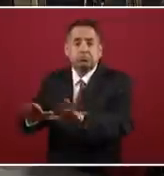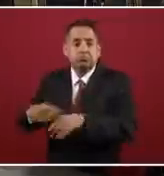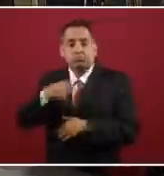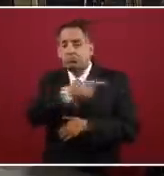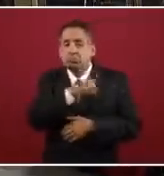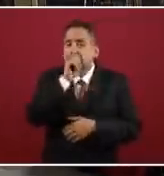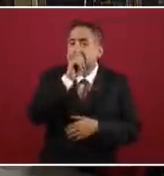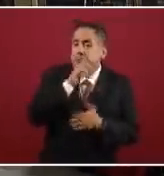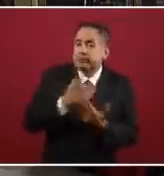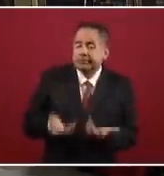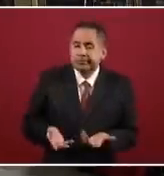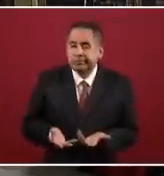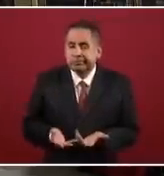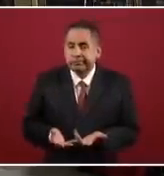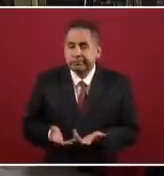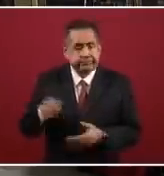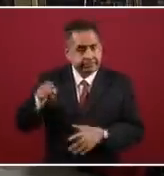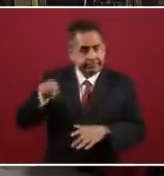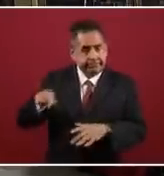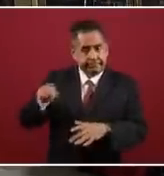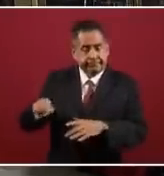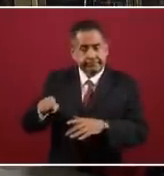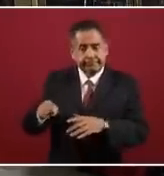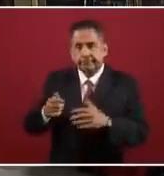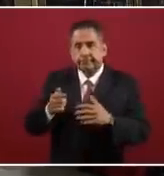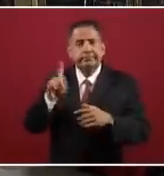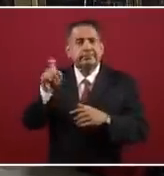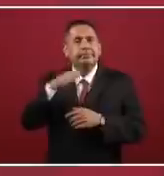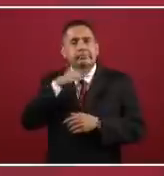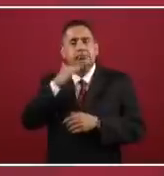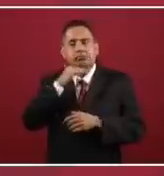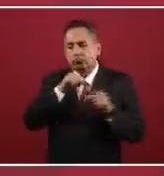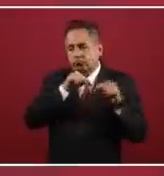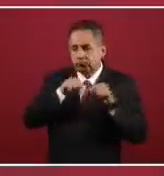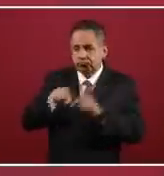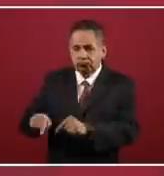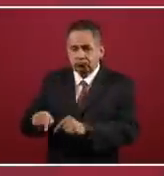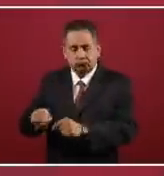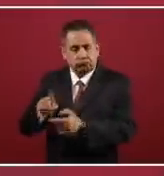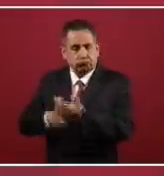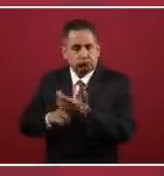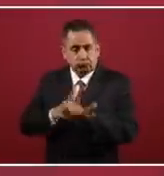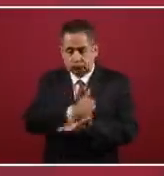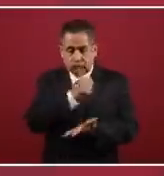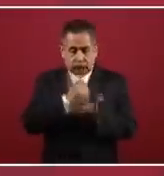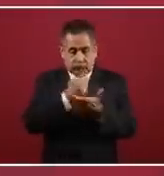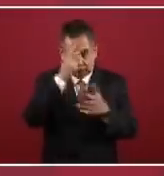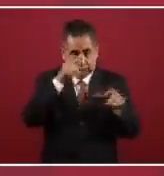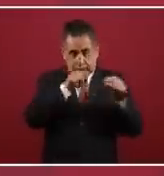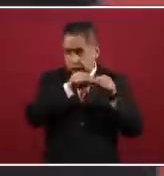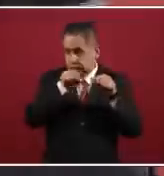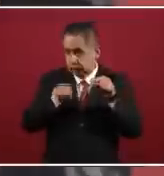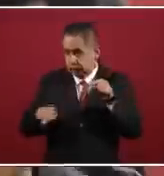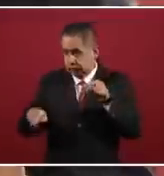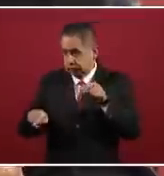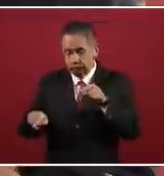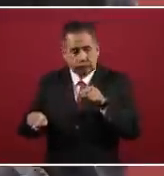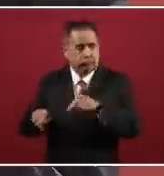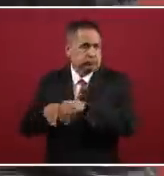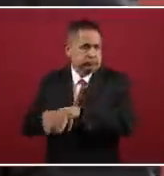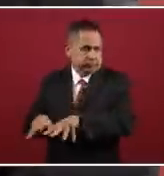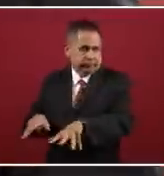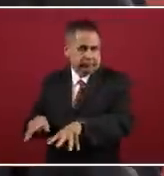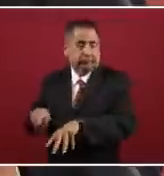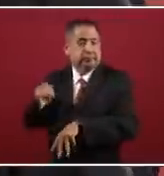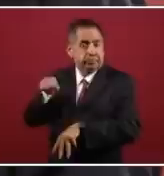se llevaran las aguas y se evitara la inundación en la ciudad, y ahí querían hacer el aeropuerto,